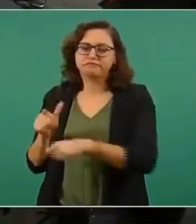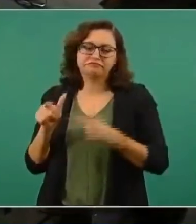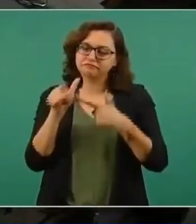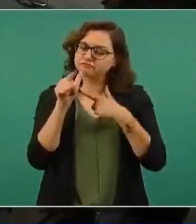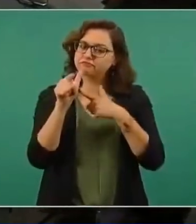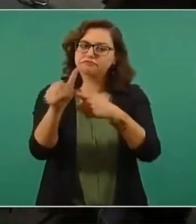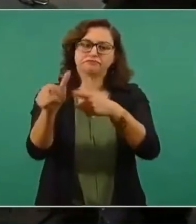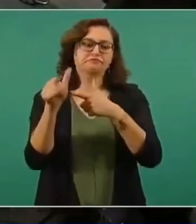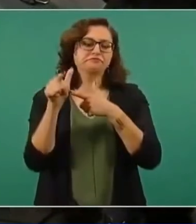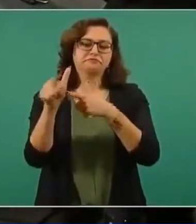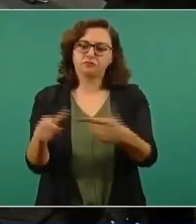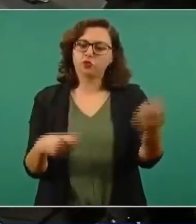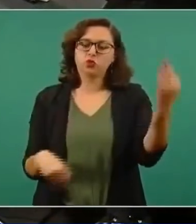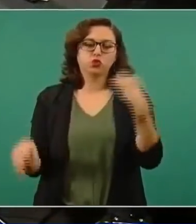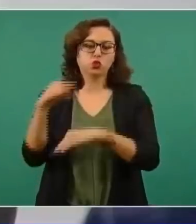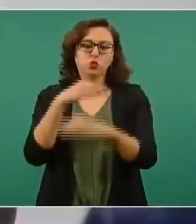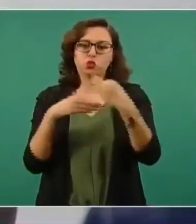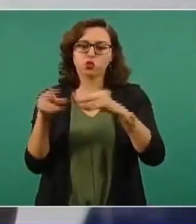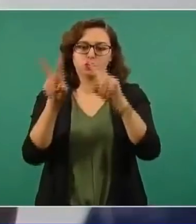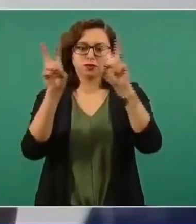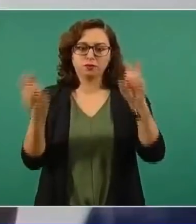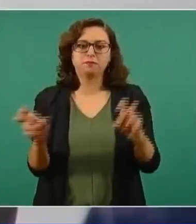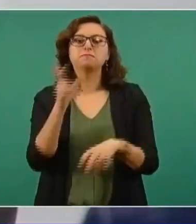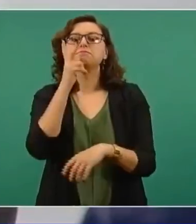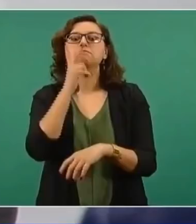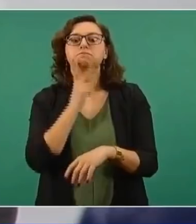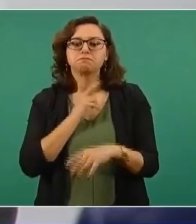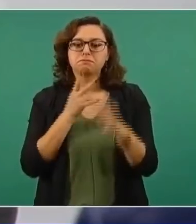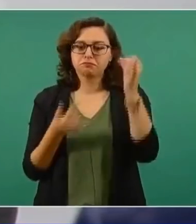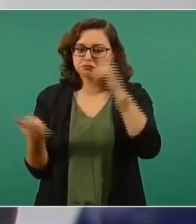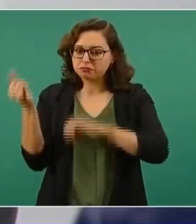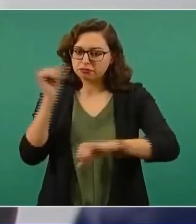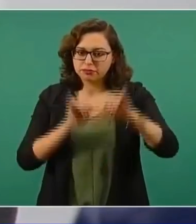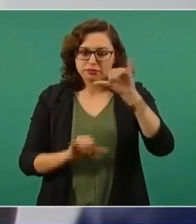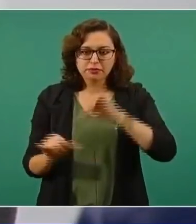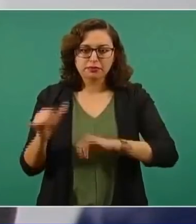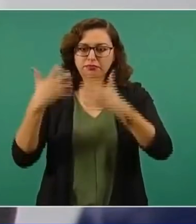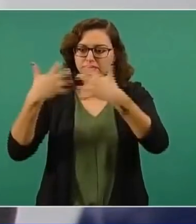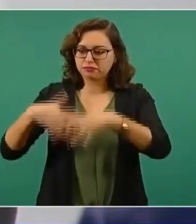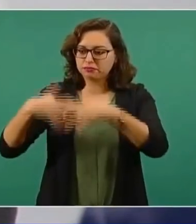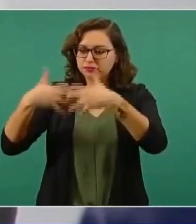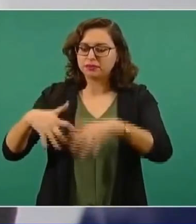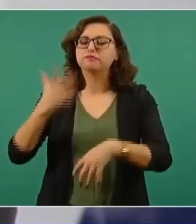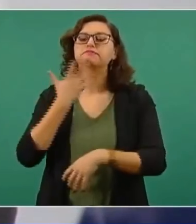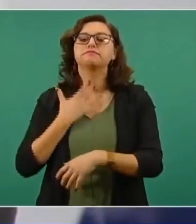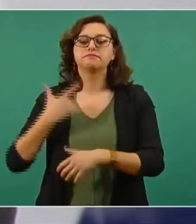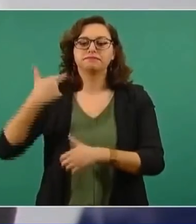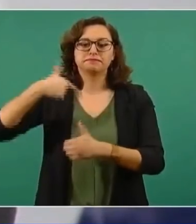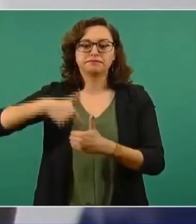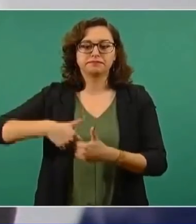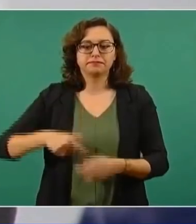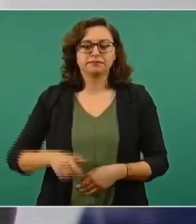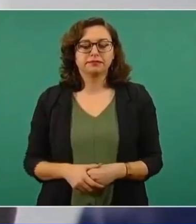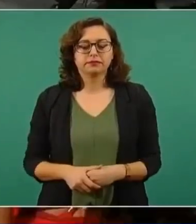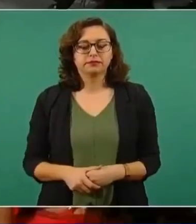todo lo que tiene que ver con la petroquímica y con la refinación del petróleo. Bien, presidente.